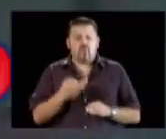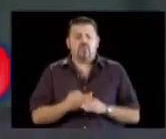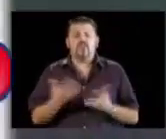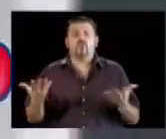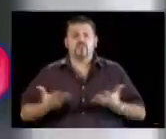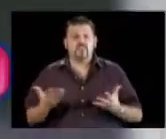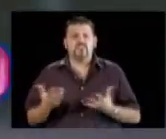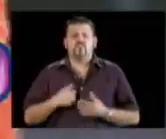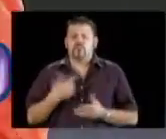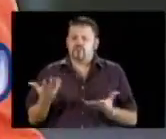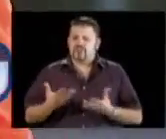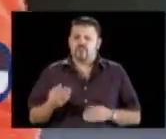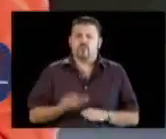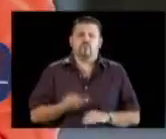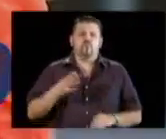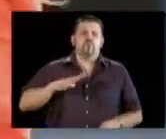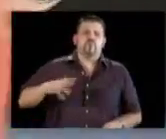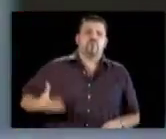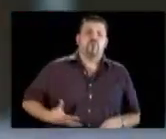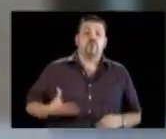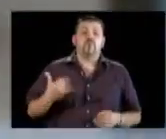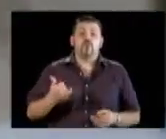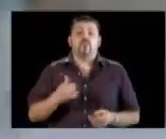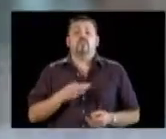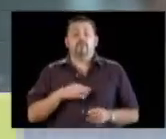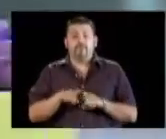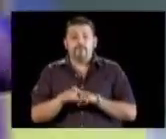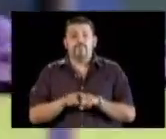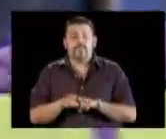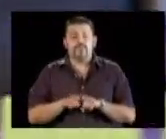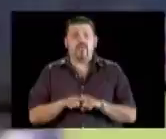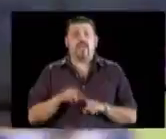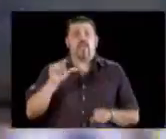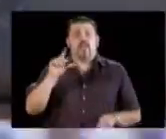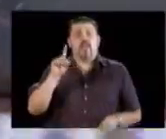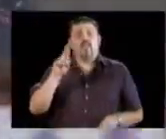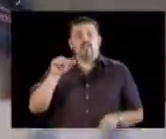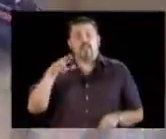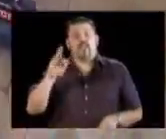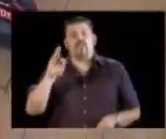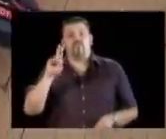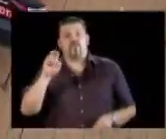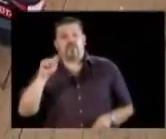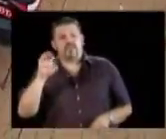y con muchísimo orgullo y con mucha emoción, mi hermana Adriana Fuentes.